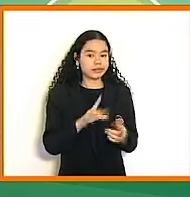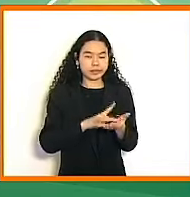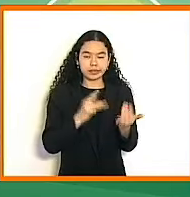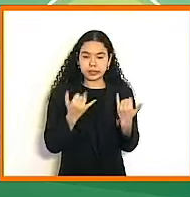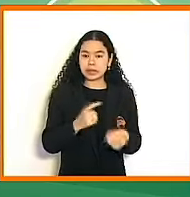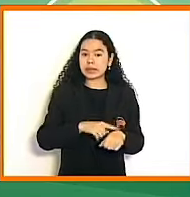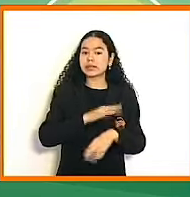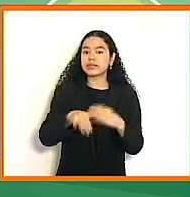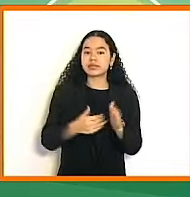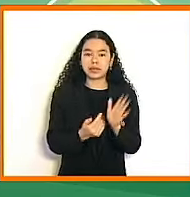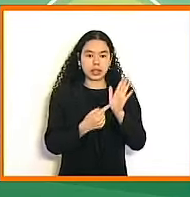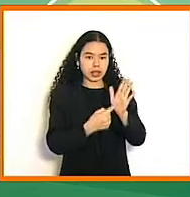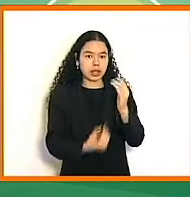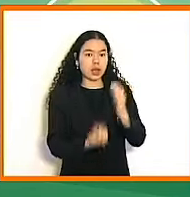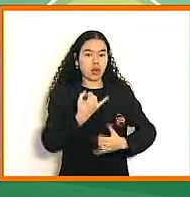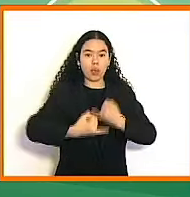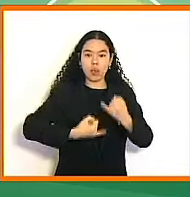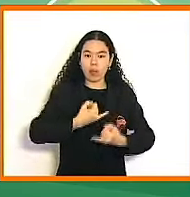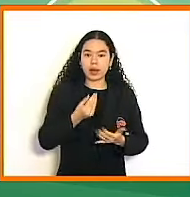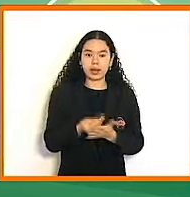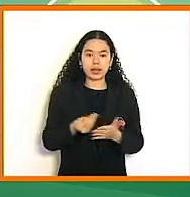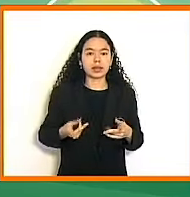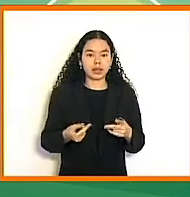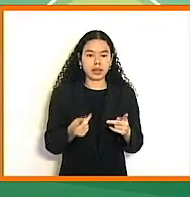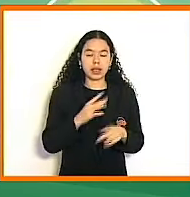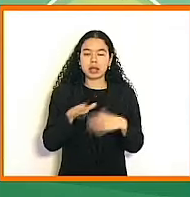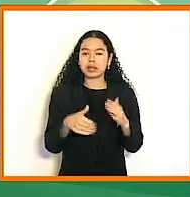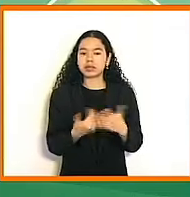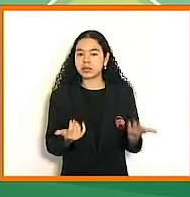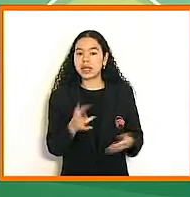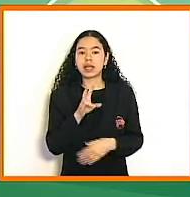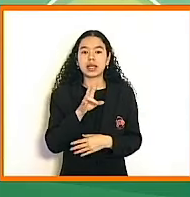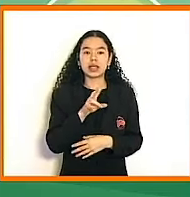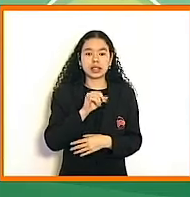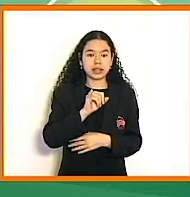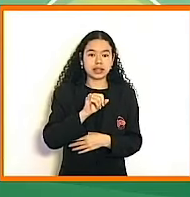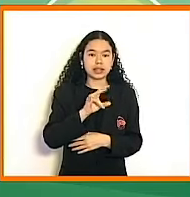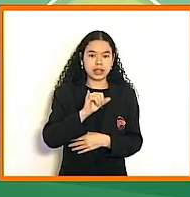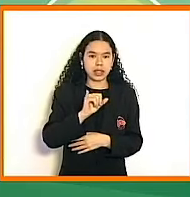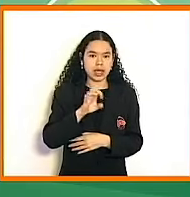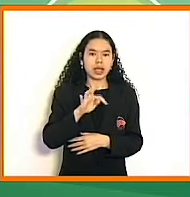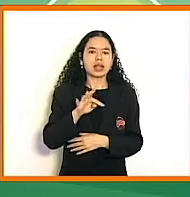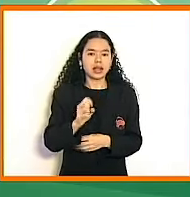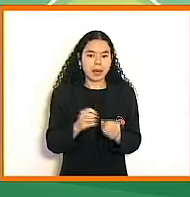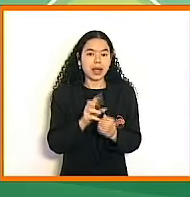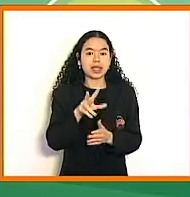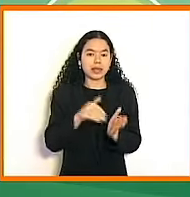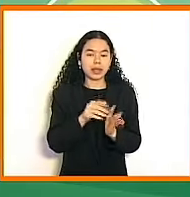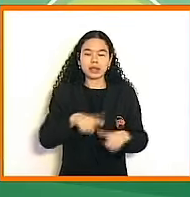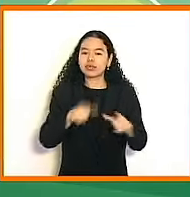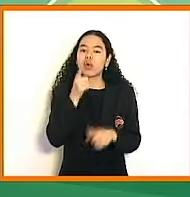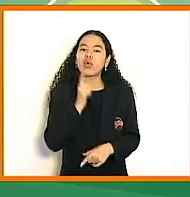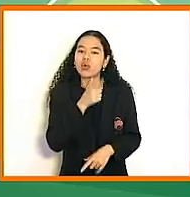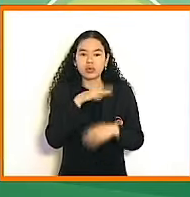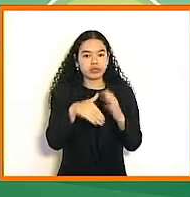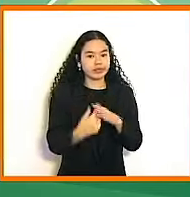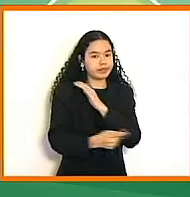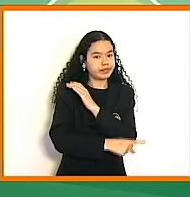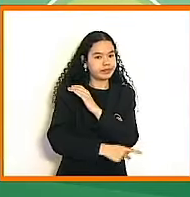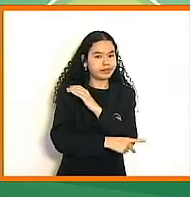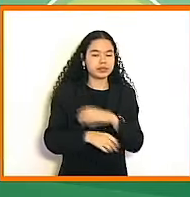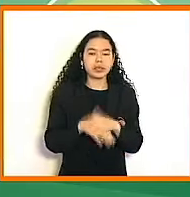para presentarte el nuevo juego de Instacash, este es 7, disponible en nuestros más de 3.500 puntos de venta Loto a nivel